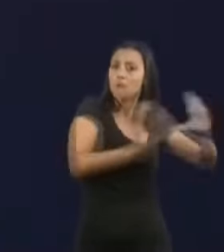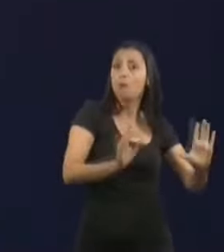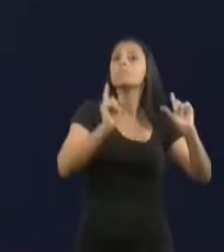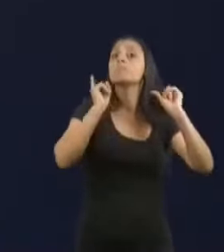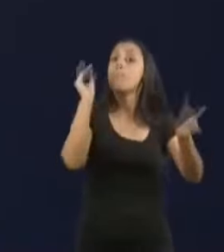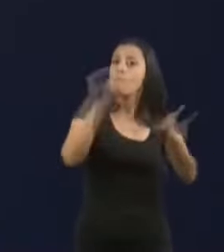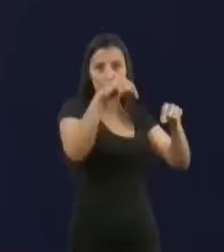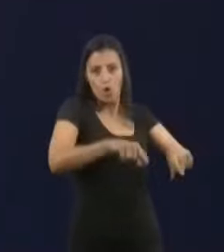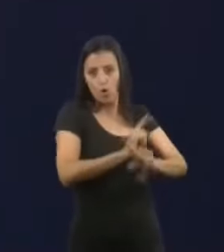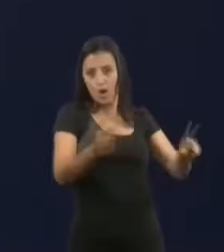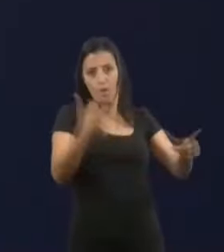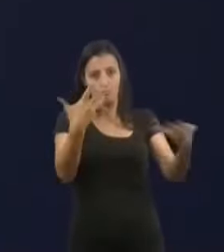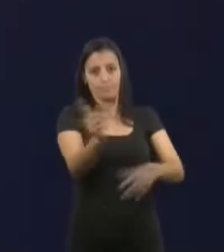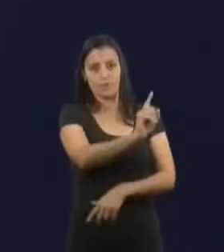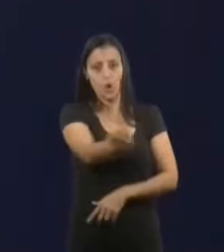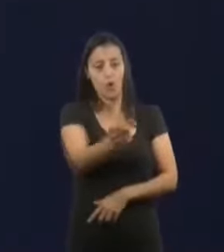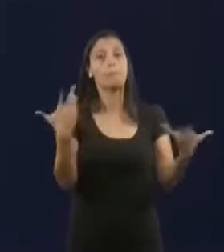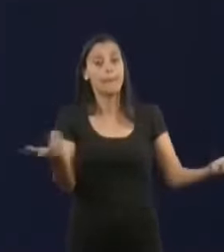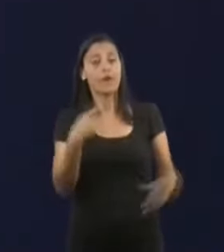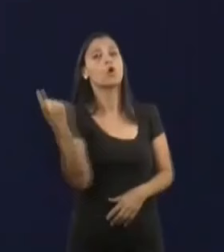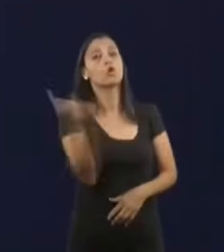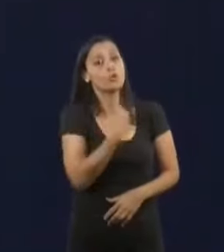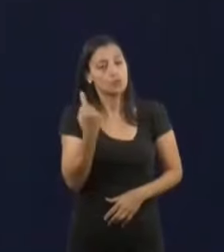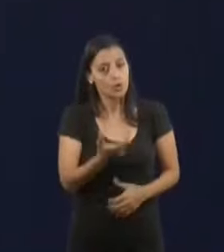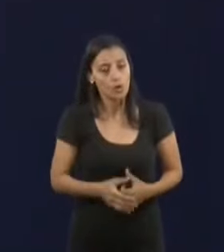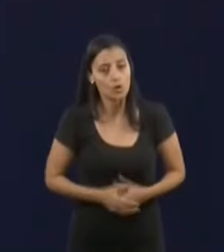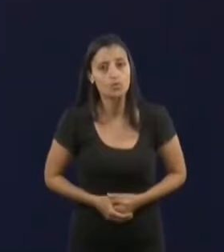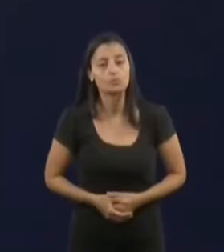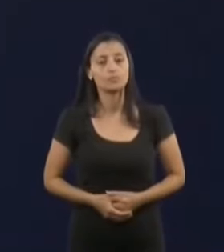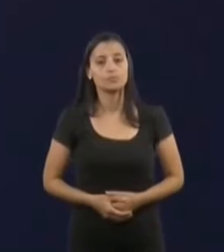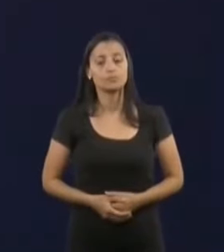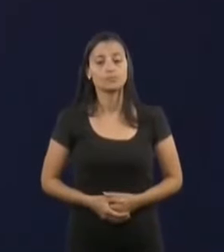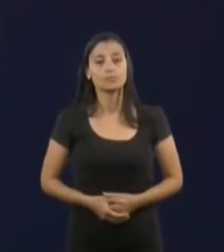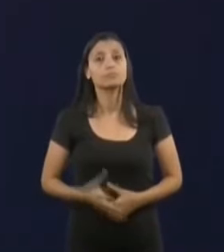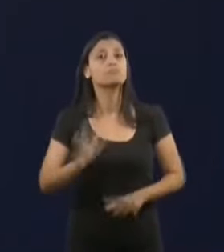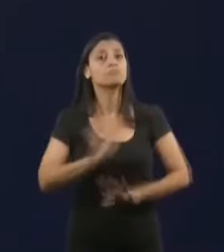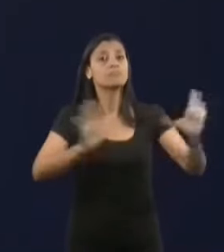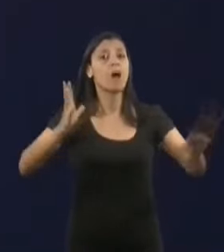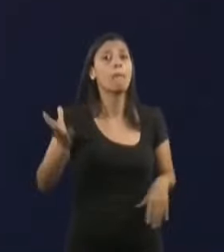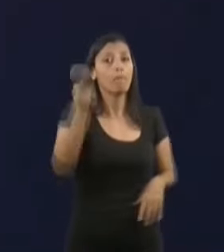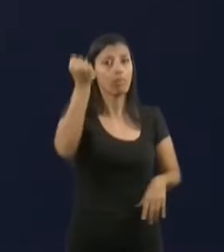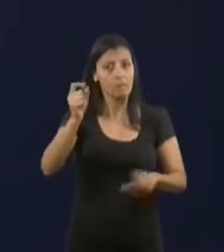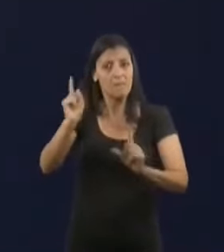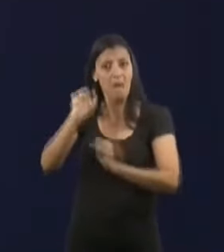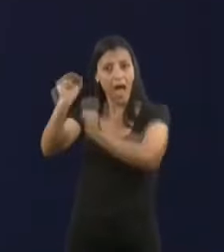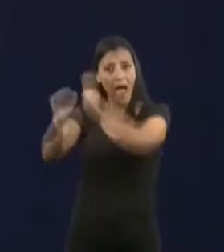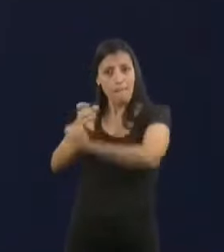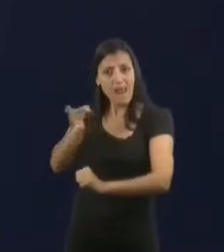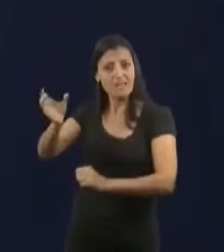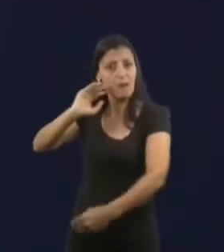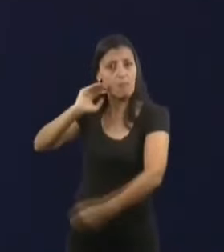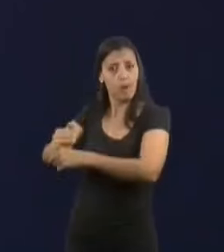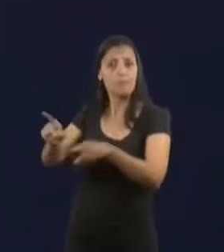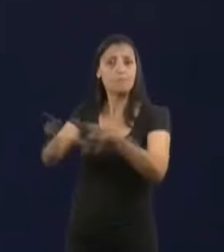cierre de la misma en realidad lo que nosotros eh hemos logrado a través del cierre de esta empresa como